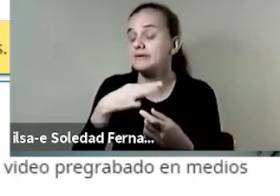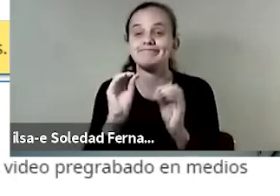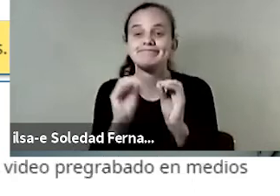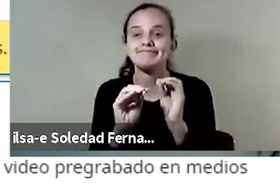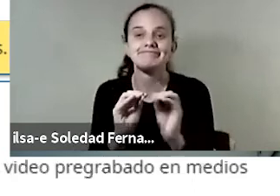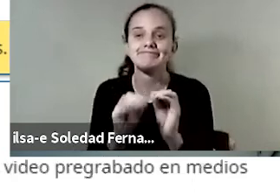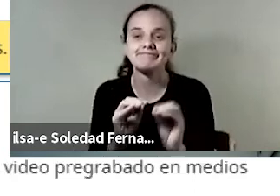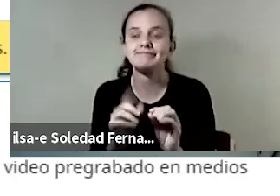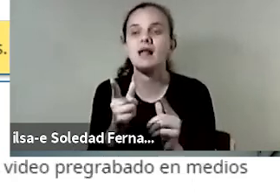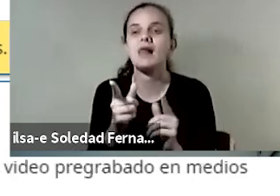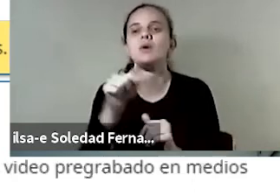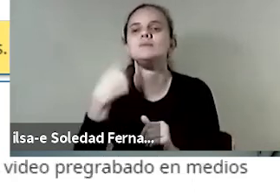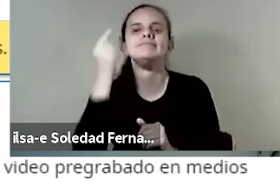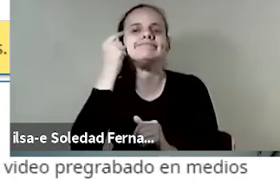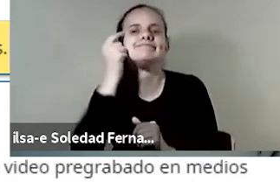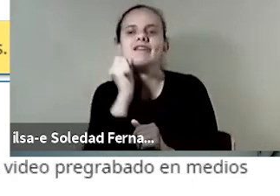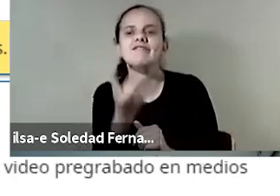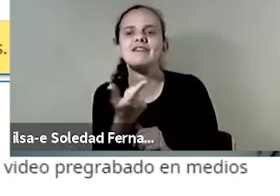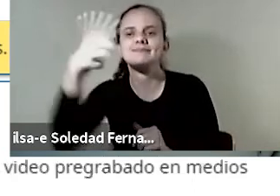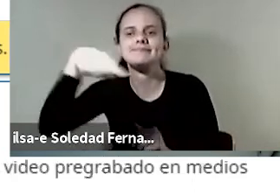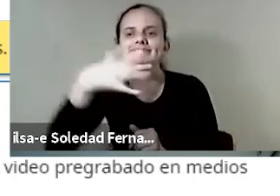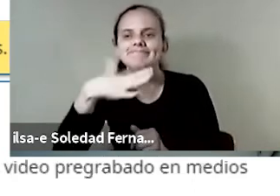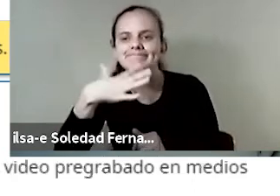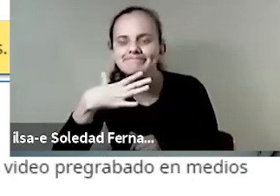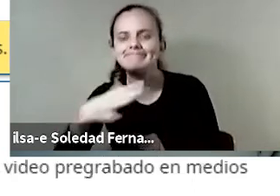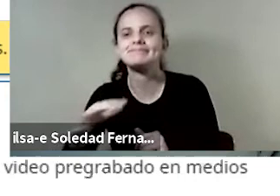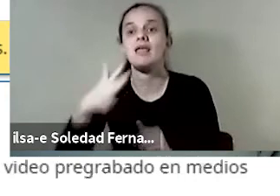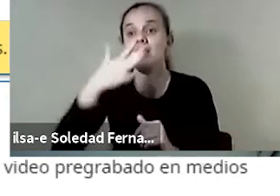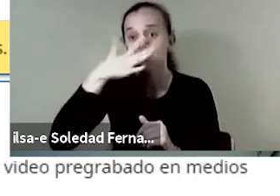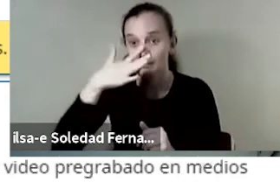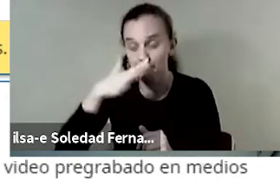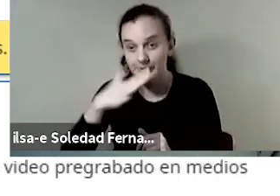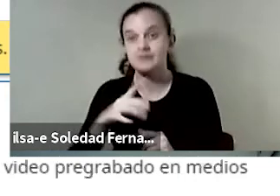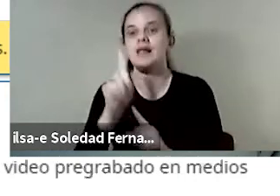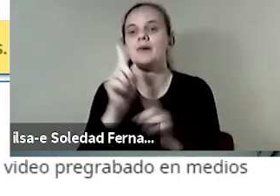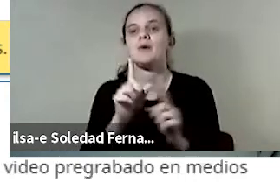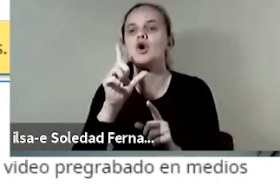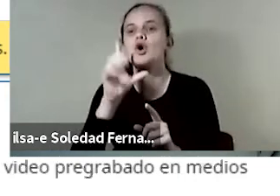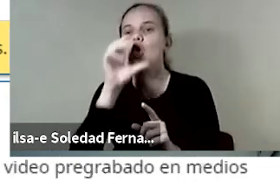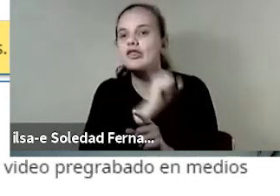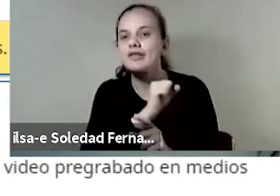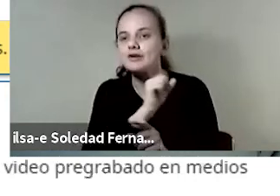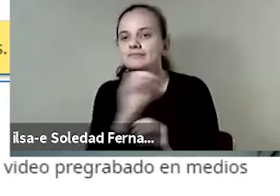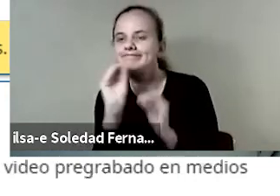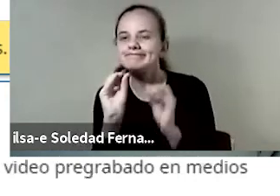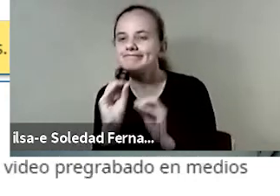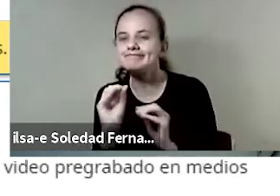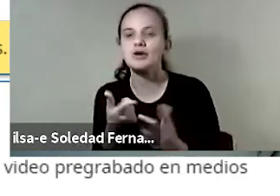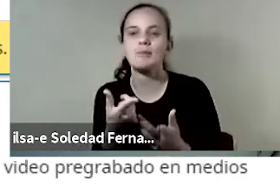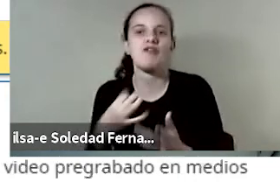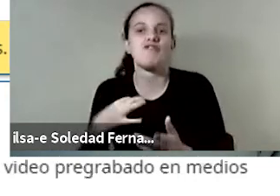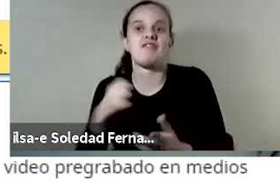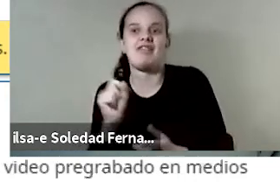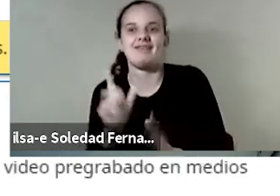el contenido, entonces es cómo tiene que estar escrito este contenido, cómo hago que sea fácil de entender para los usuarios. Después va